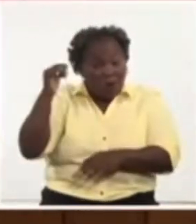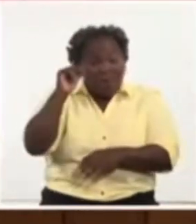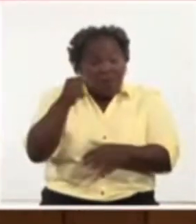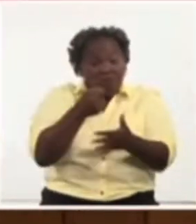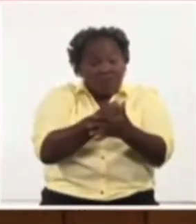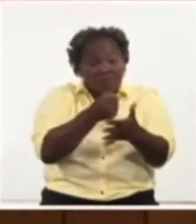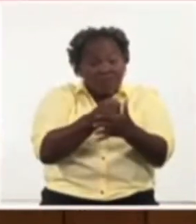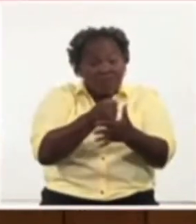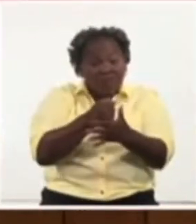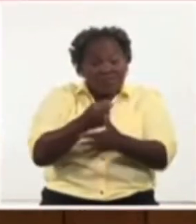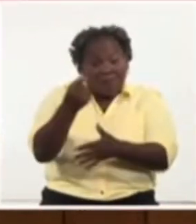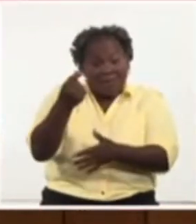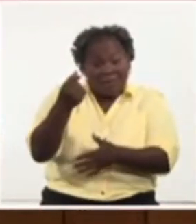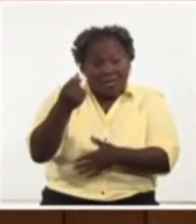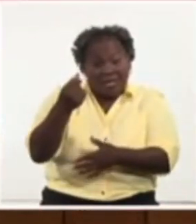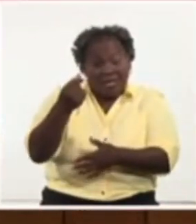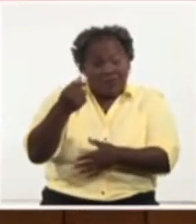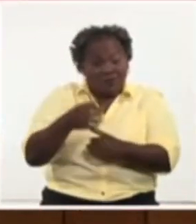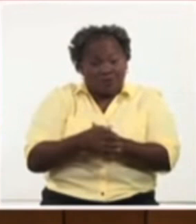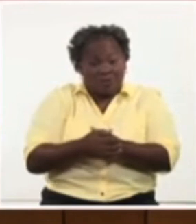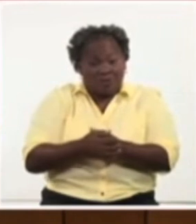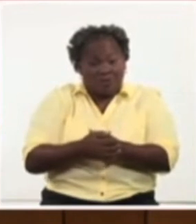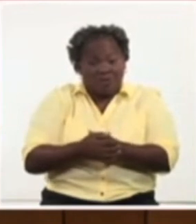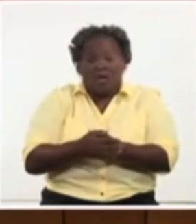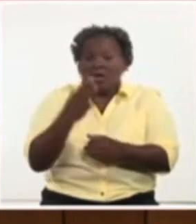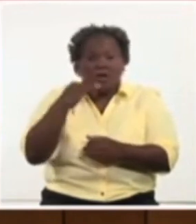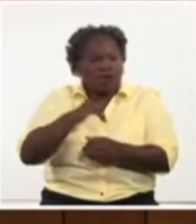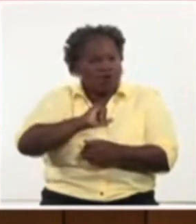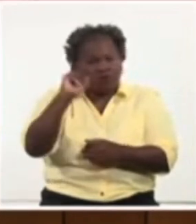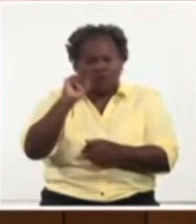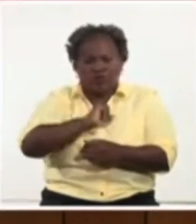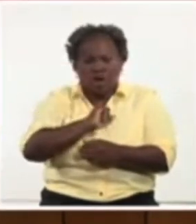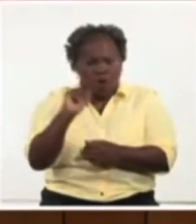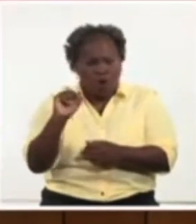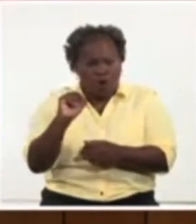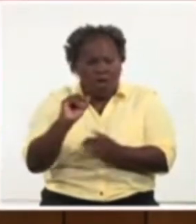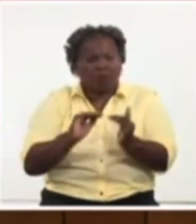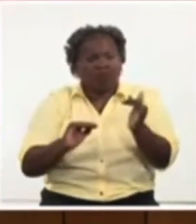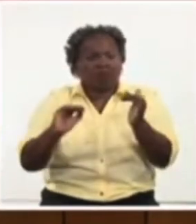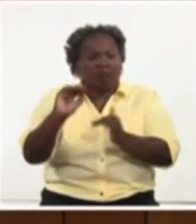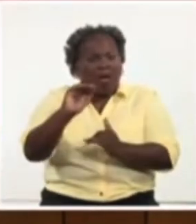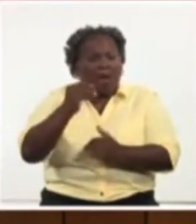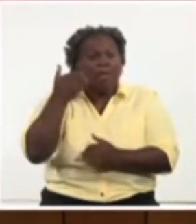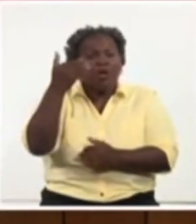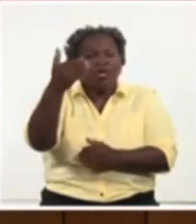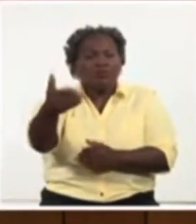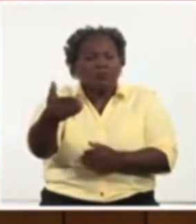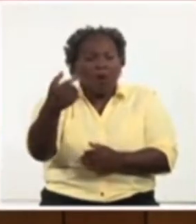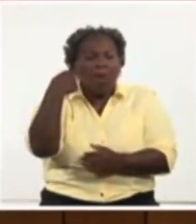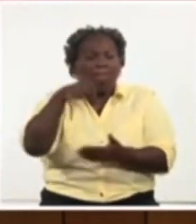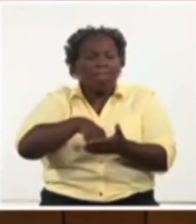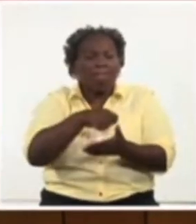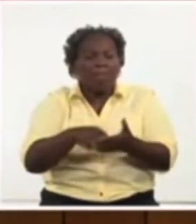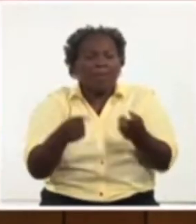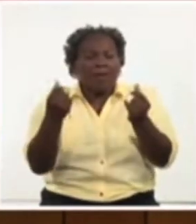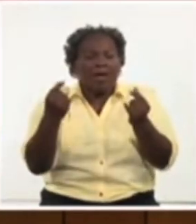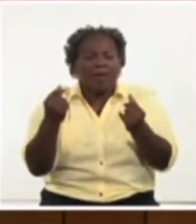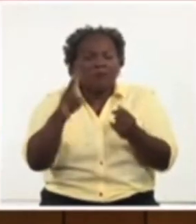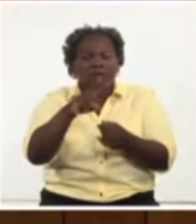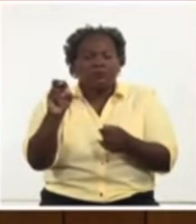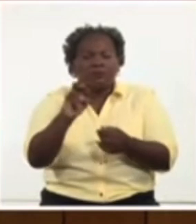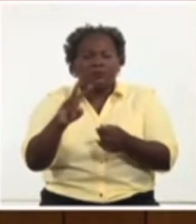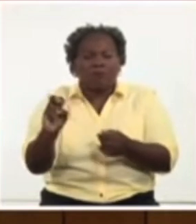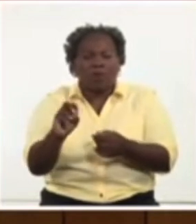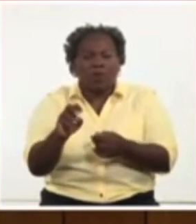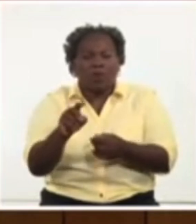inflación no se alcanzan los niveles proyectados en el plan de la economía nacional del dos Y por supuesto